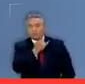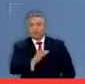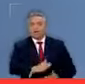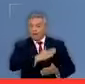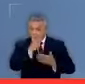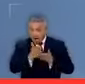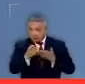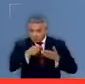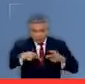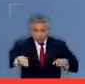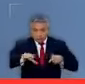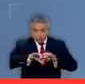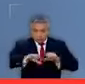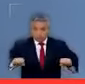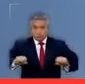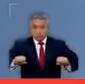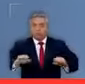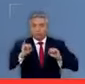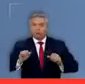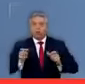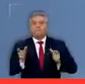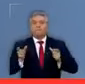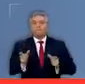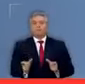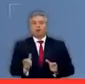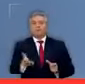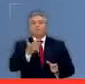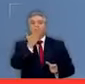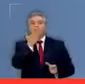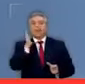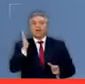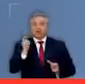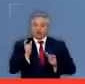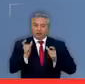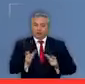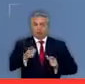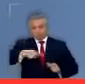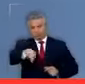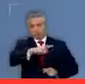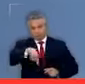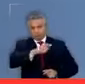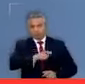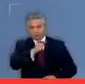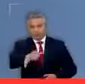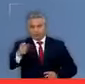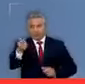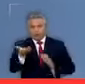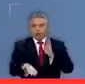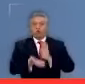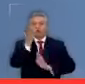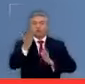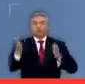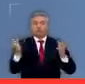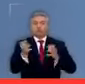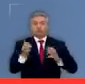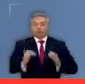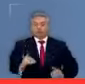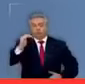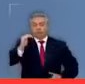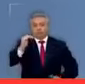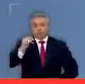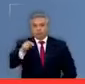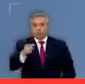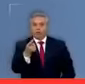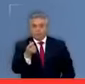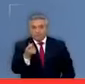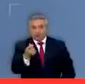un acuerdo que nos permita proteger mejor a nuestros compatriotas frente a alzas bruscas e inesperadas en el